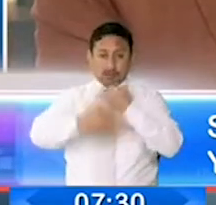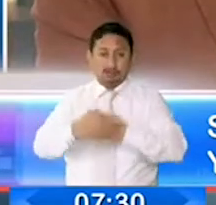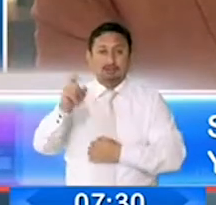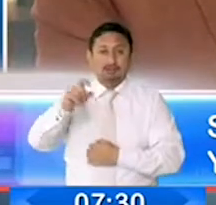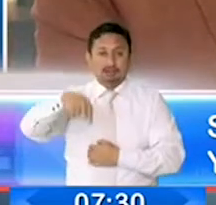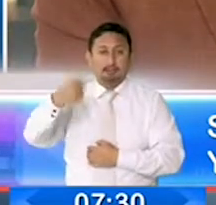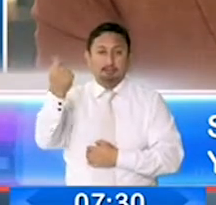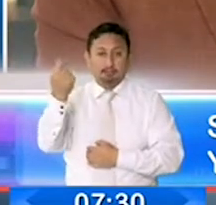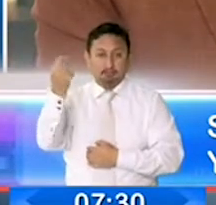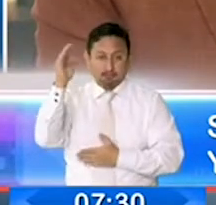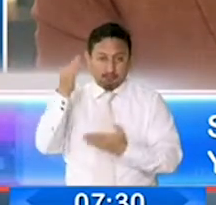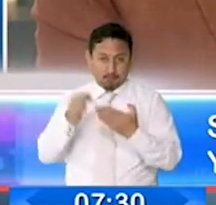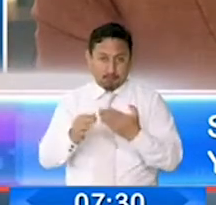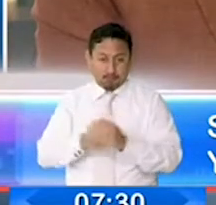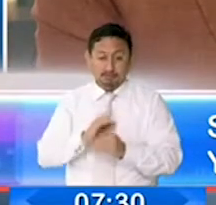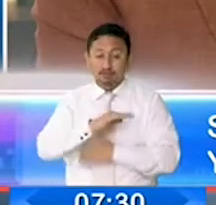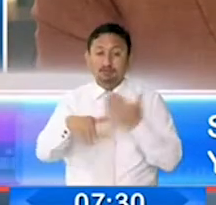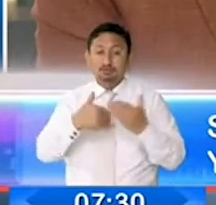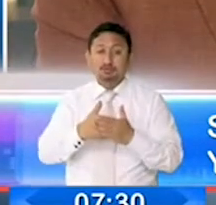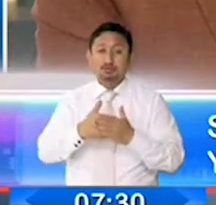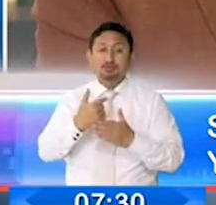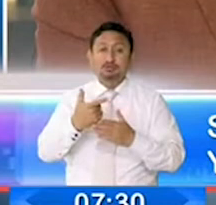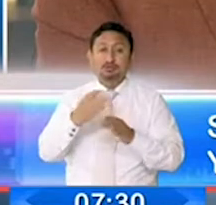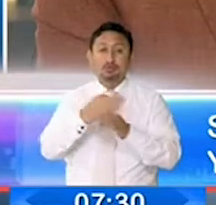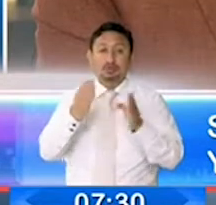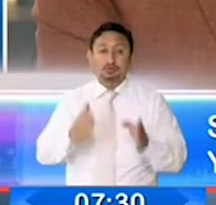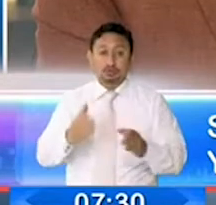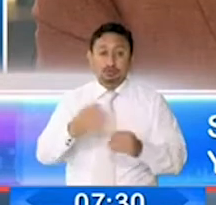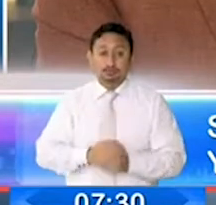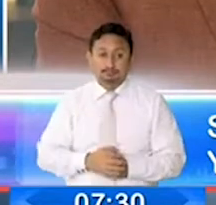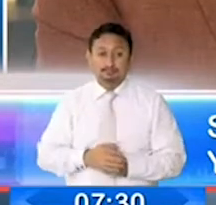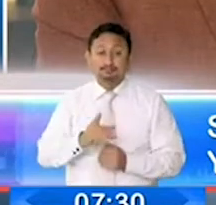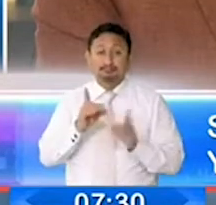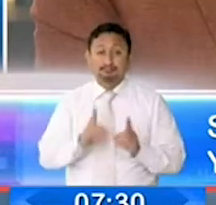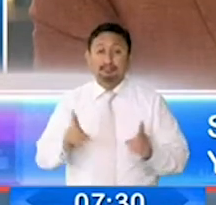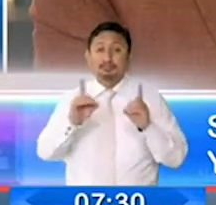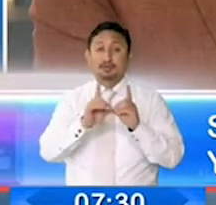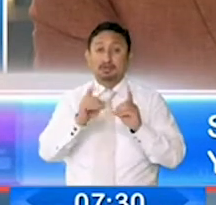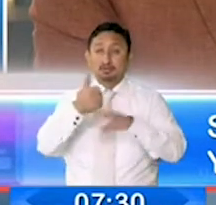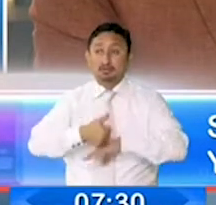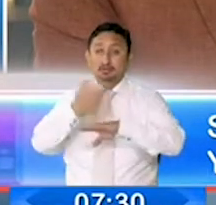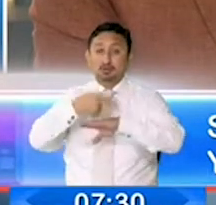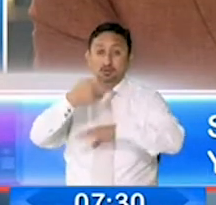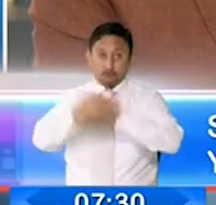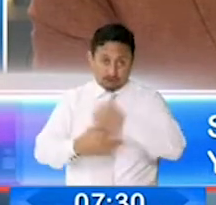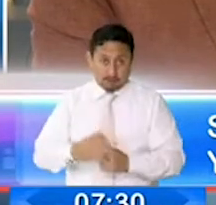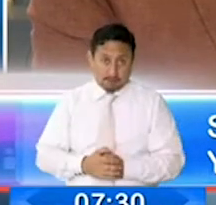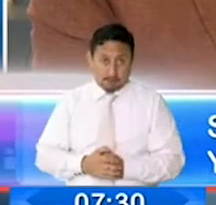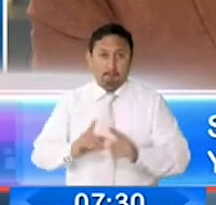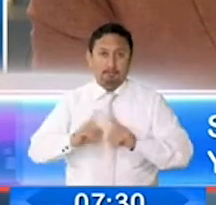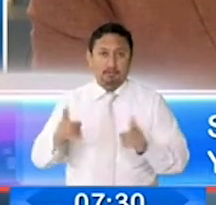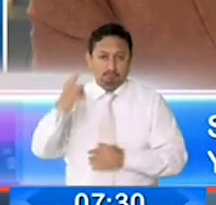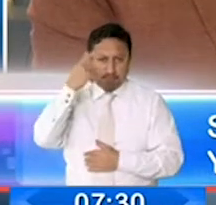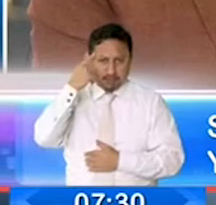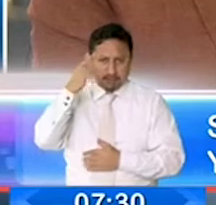parte presupuestaria para toda la función judicial del Ecuador. Apenas hemos dado unos datos de la Corte Nacional de Justicia, pero piense usted